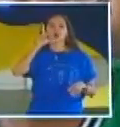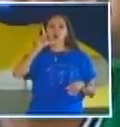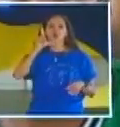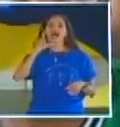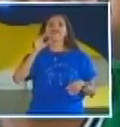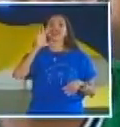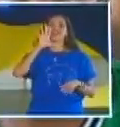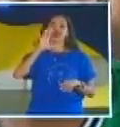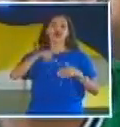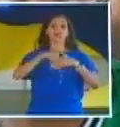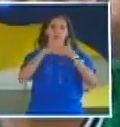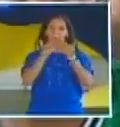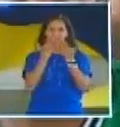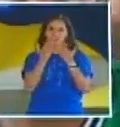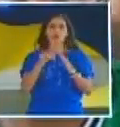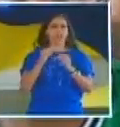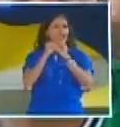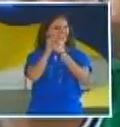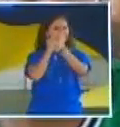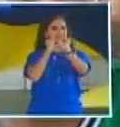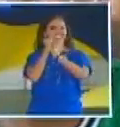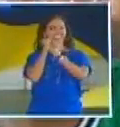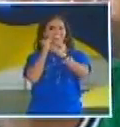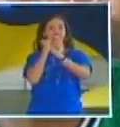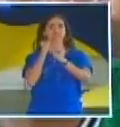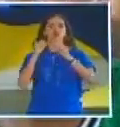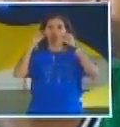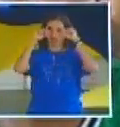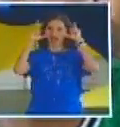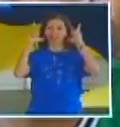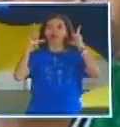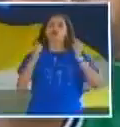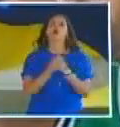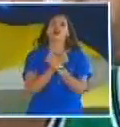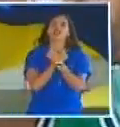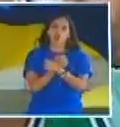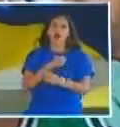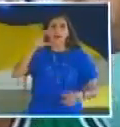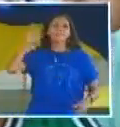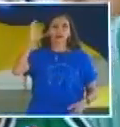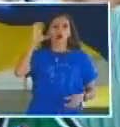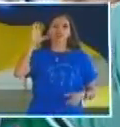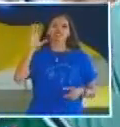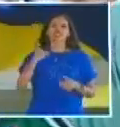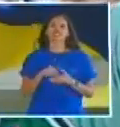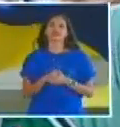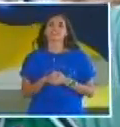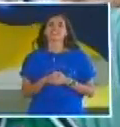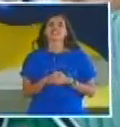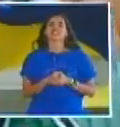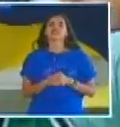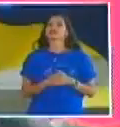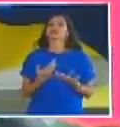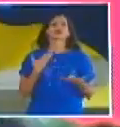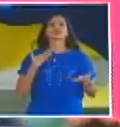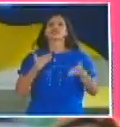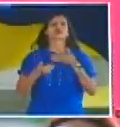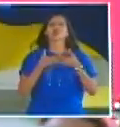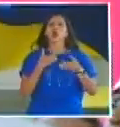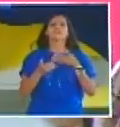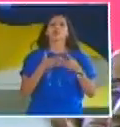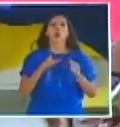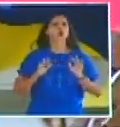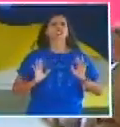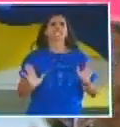a las 5 de la mañana, cuando suene esa diana, nos paremos con ese amor patriótico y no nos importa, que no